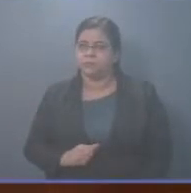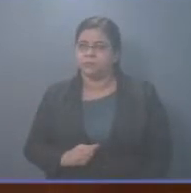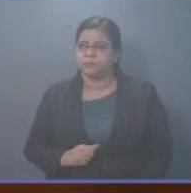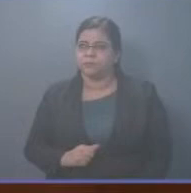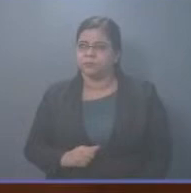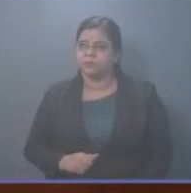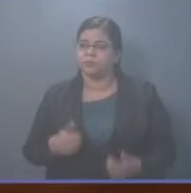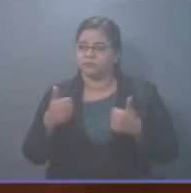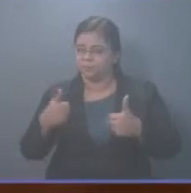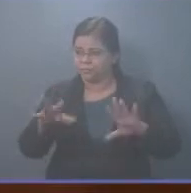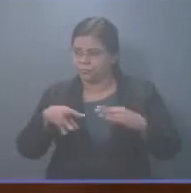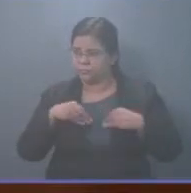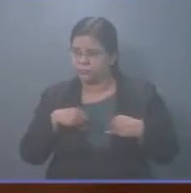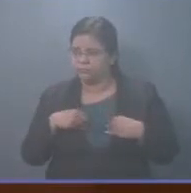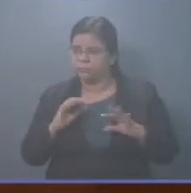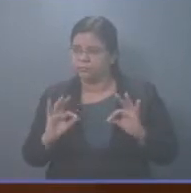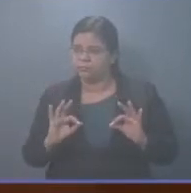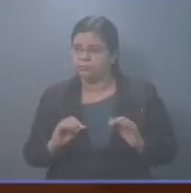Se acepta.